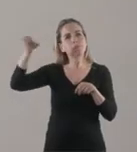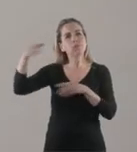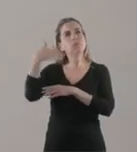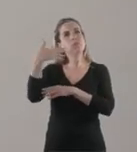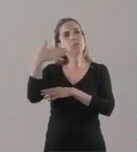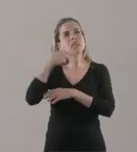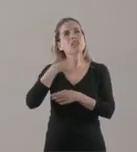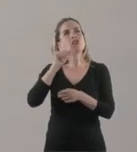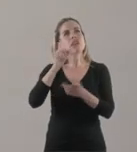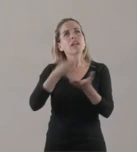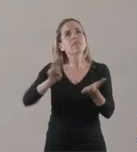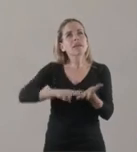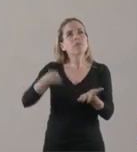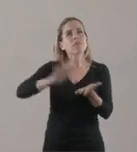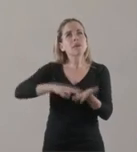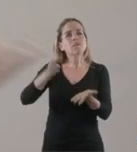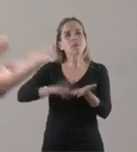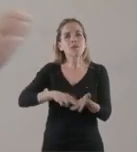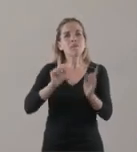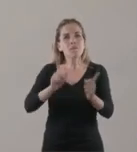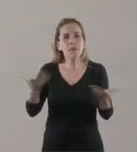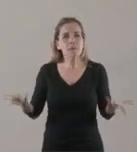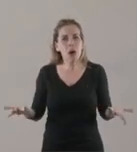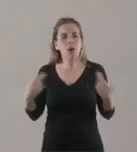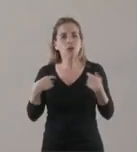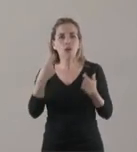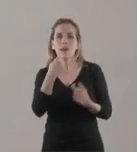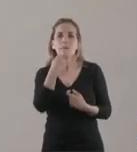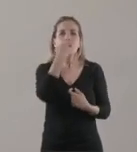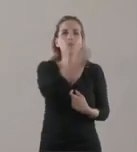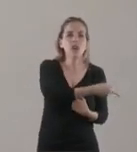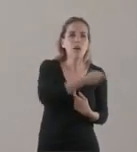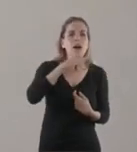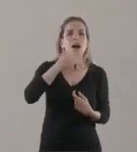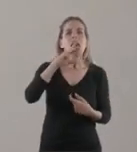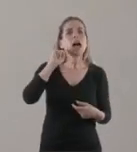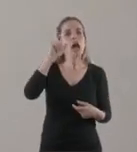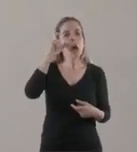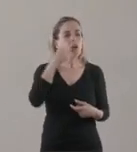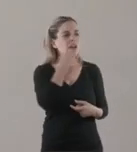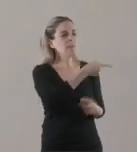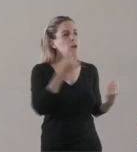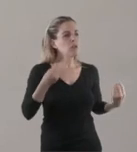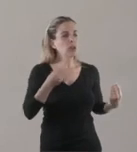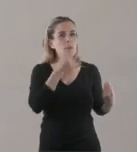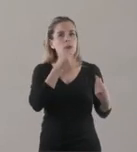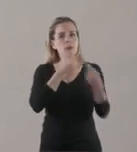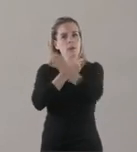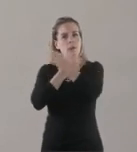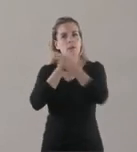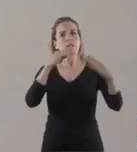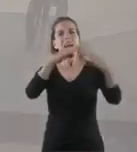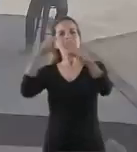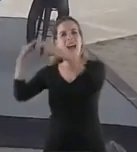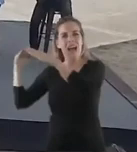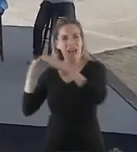repetirse y le preguntaba a jorge si estas casas que vemos acá atrás